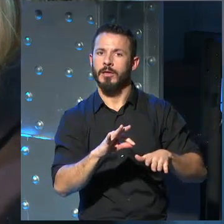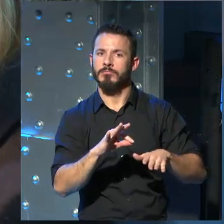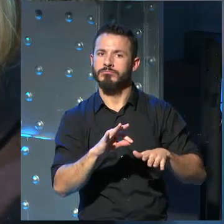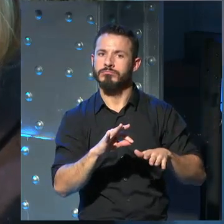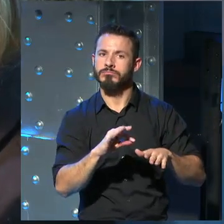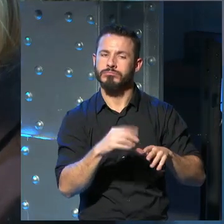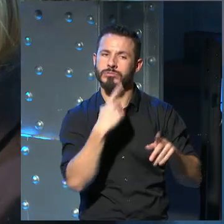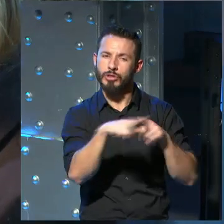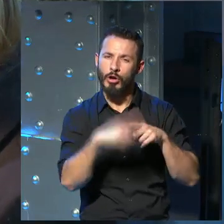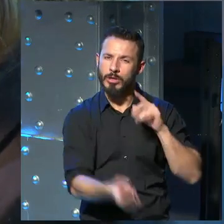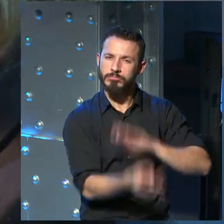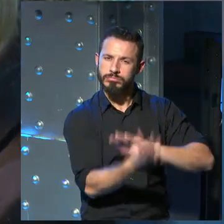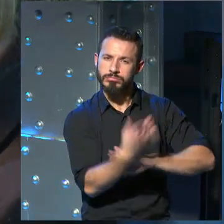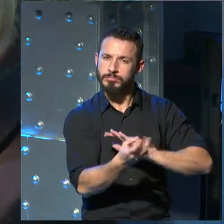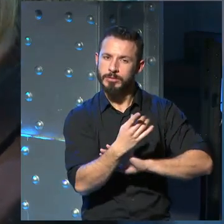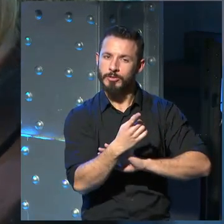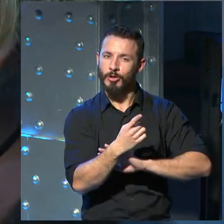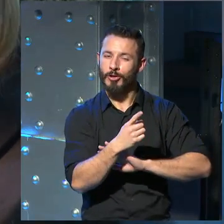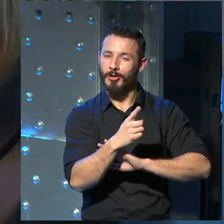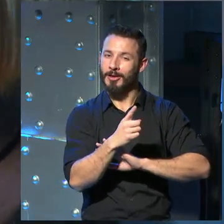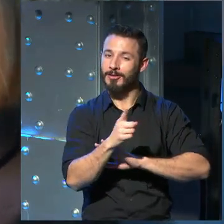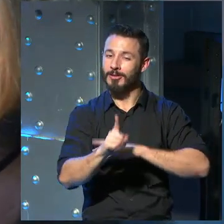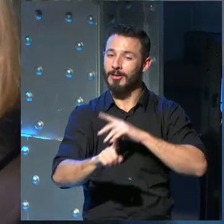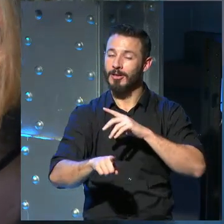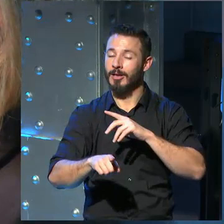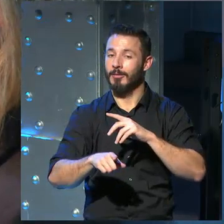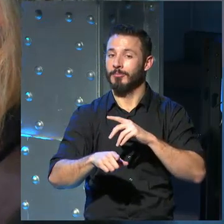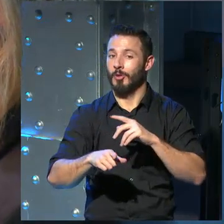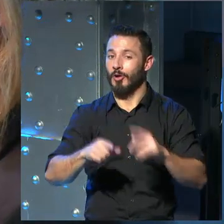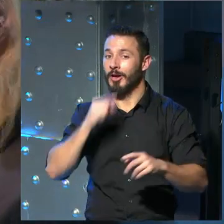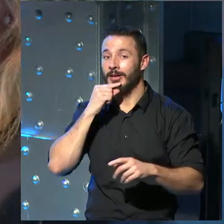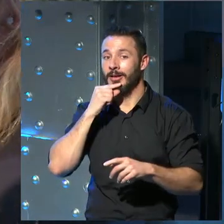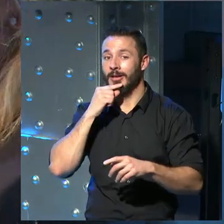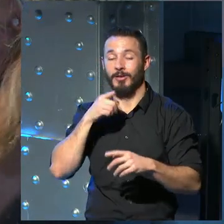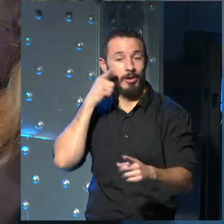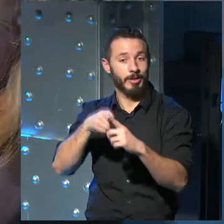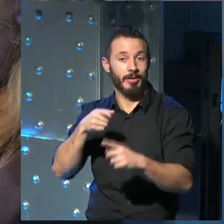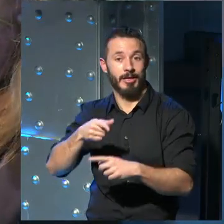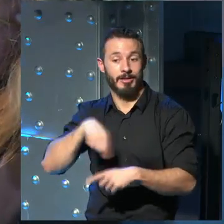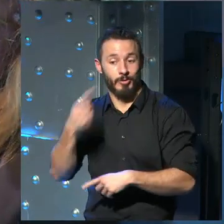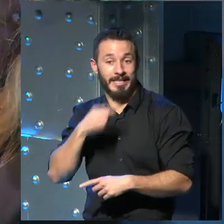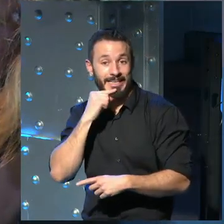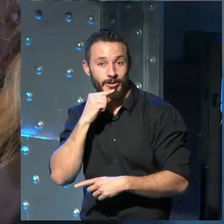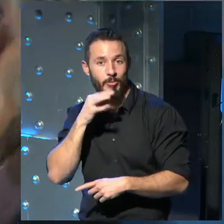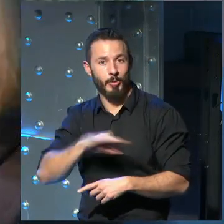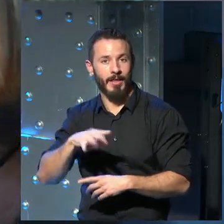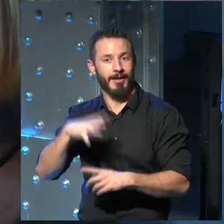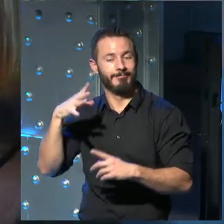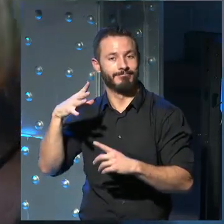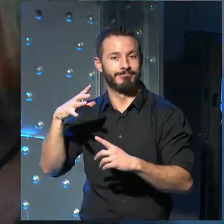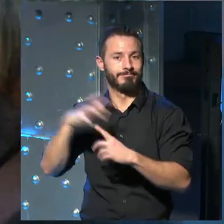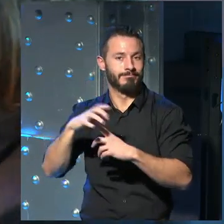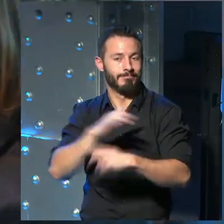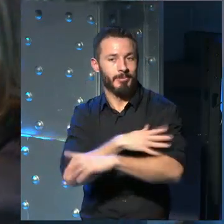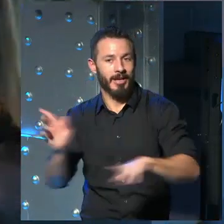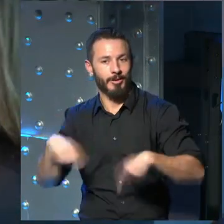y pueden ayudar a que nuestros nietos puedan seguir yendo a Doñana, ¿no? En el mundo de la energía, y está por aquí